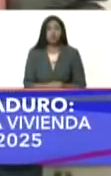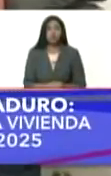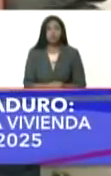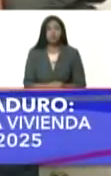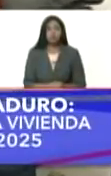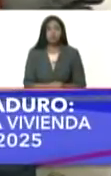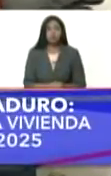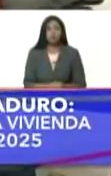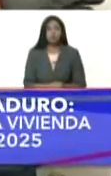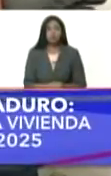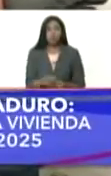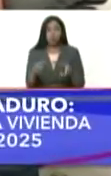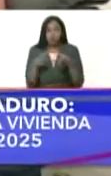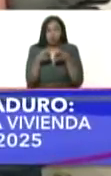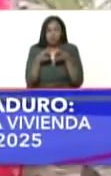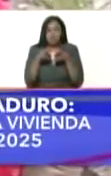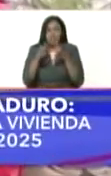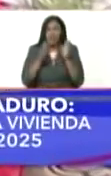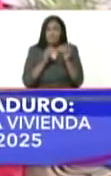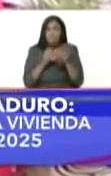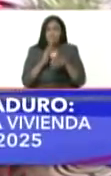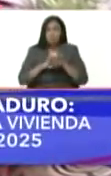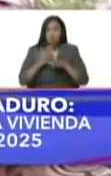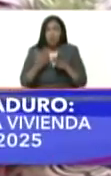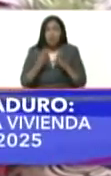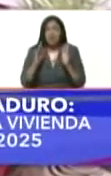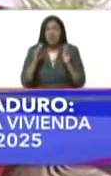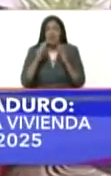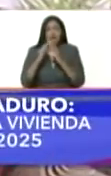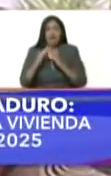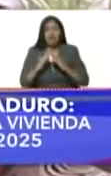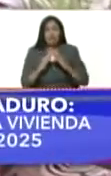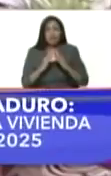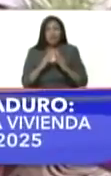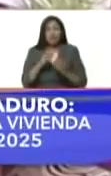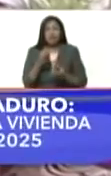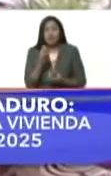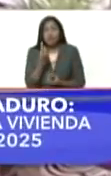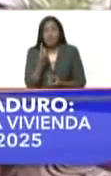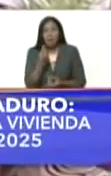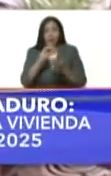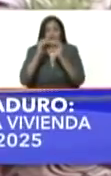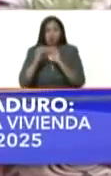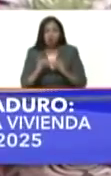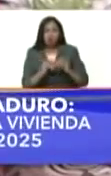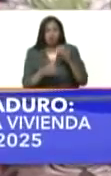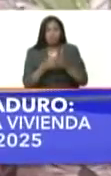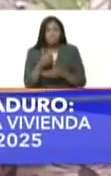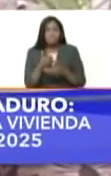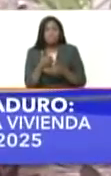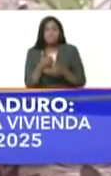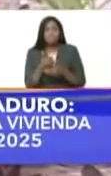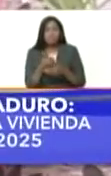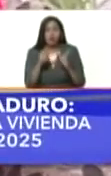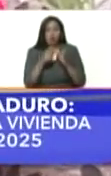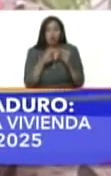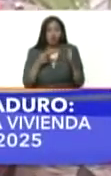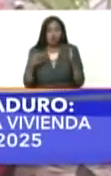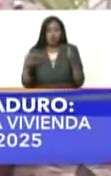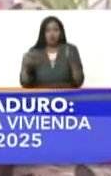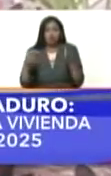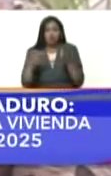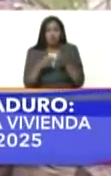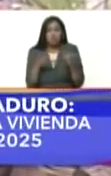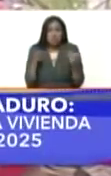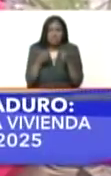¿Qué la llamaban cajita de fósforo? Porque eran unas casas sin terminar que ocupaban 20 metros cuadrados, 30